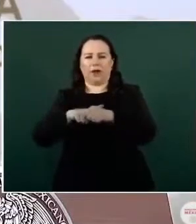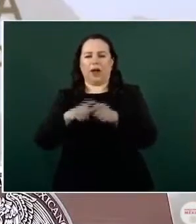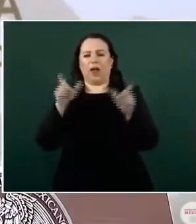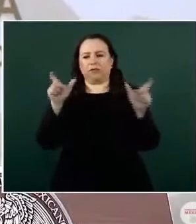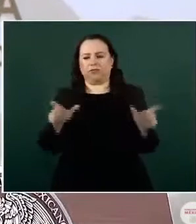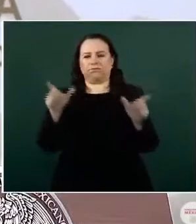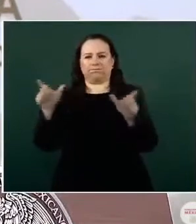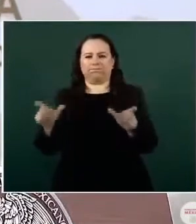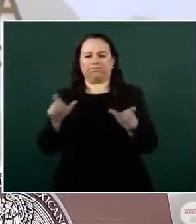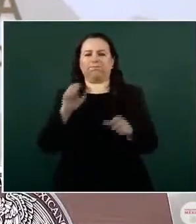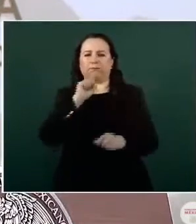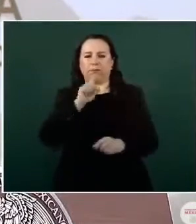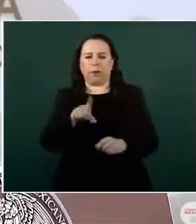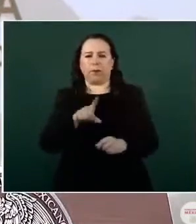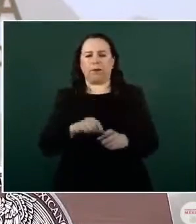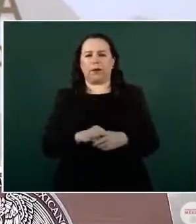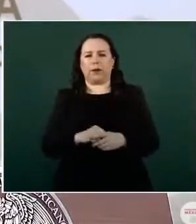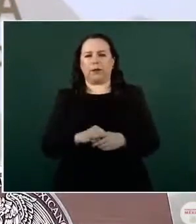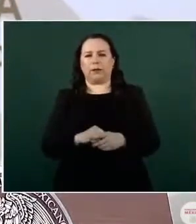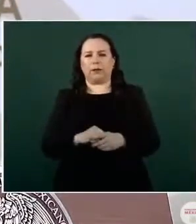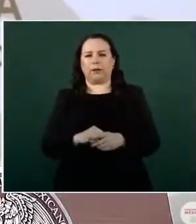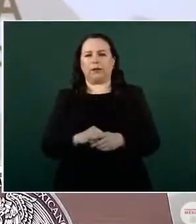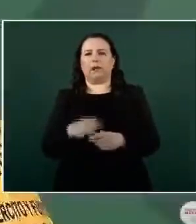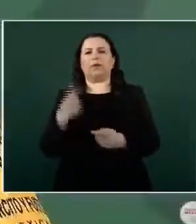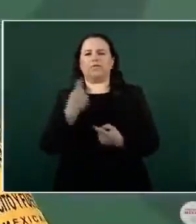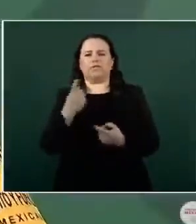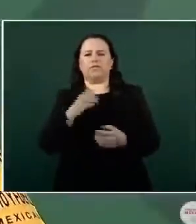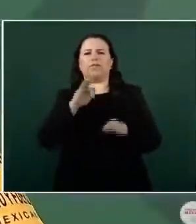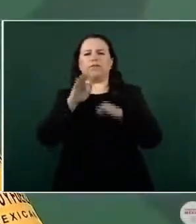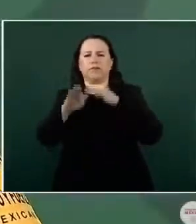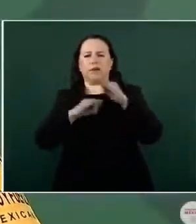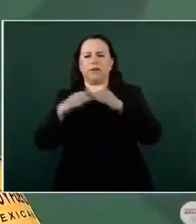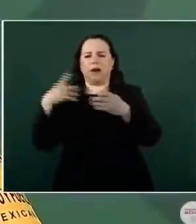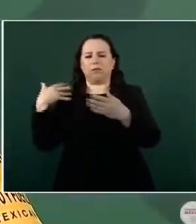considerar lo que se ha trabajado en este año,